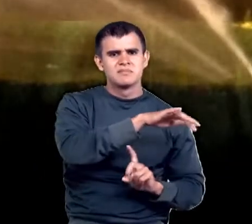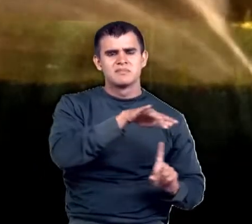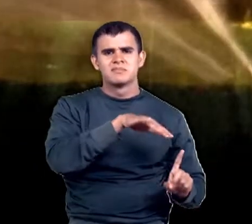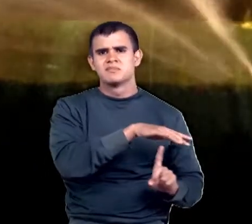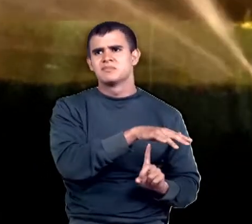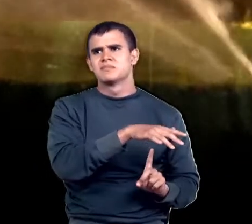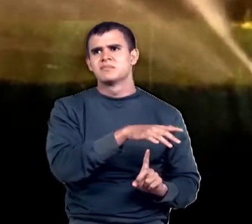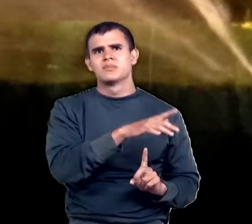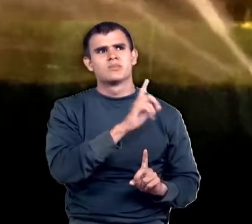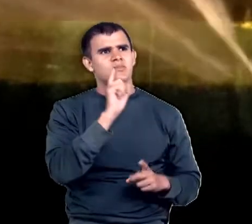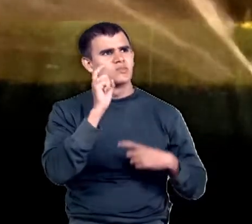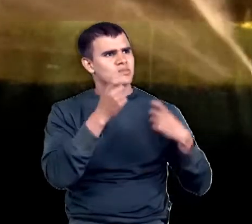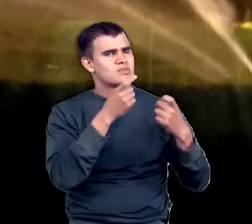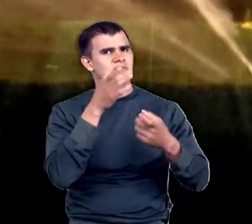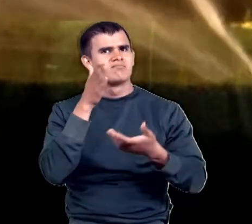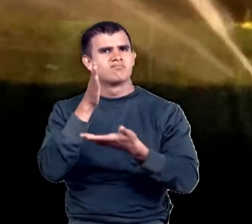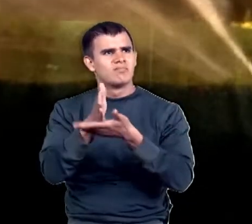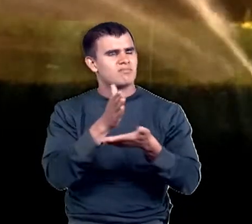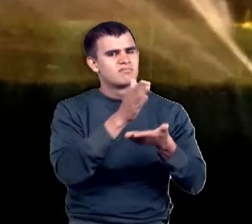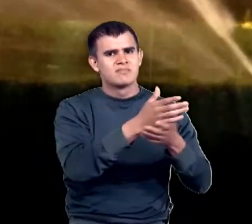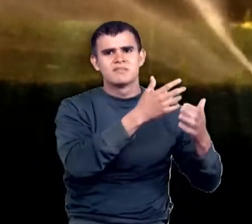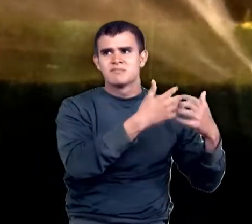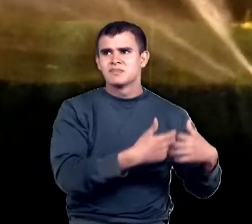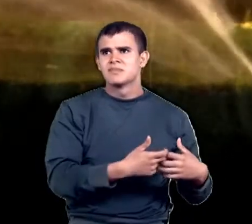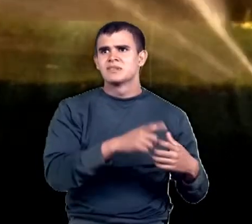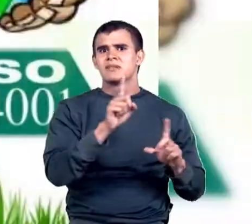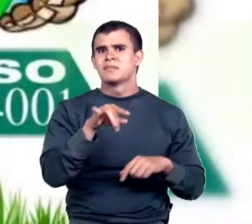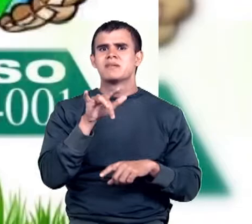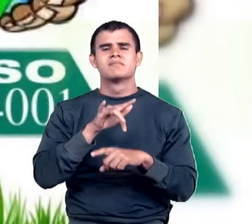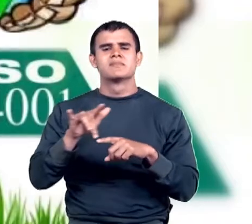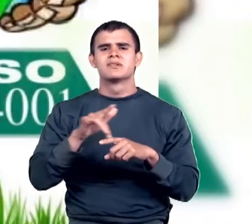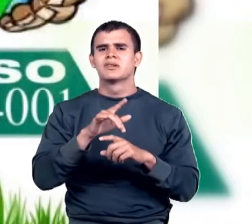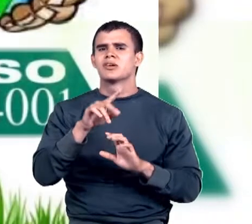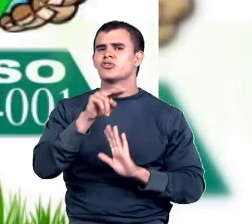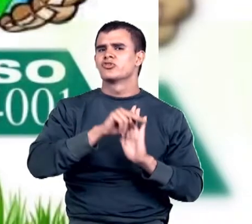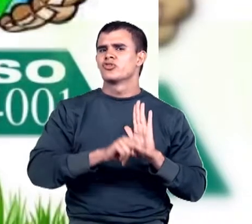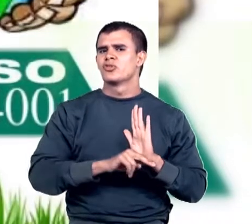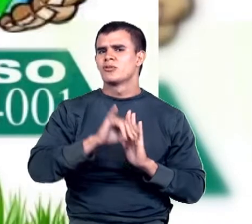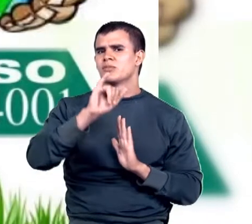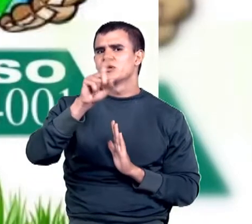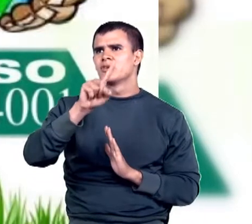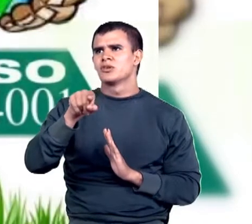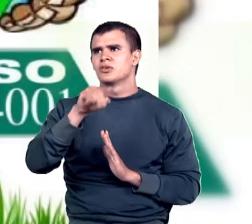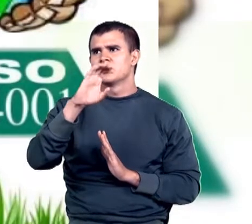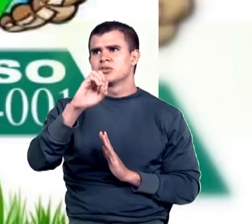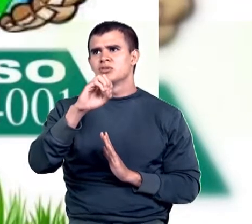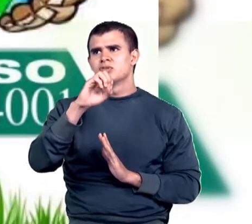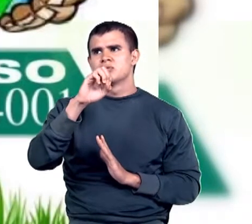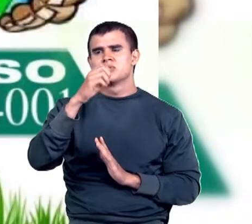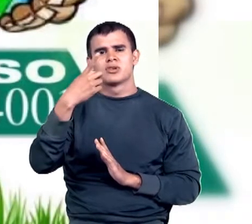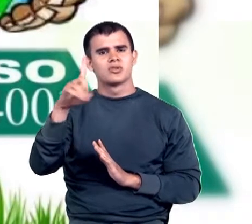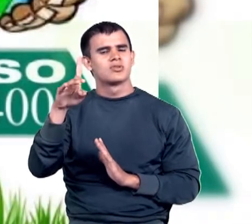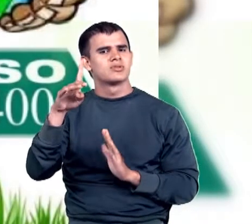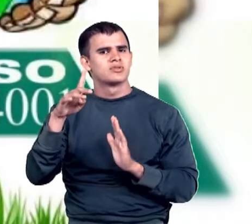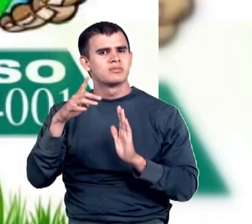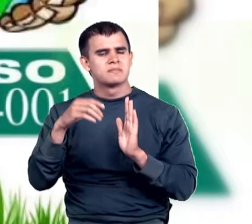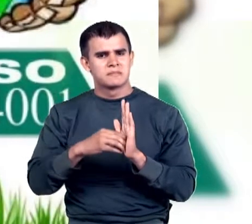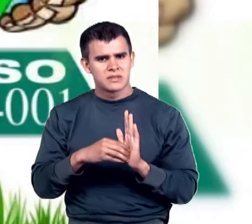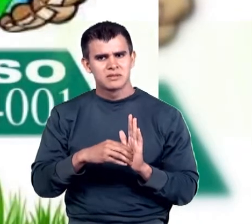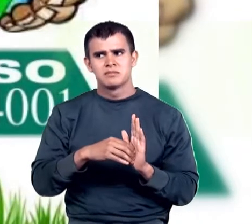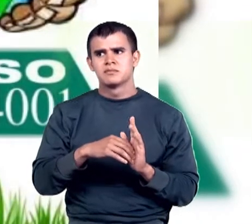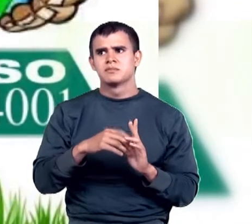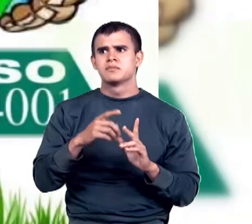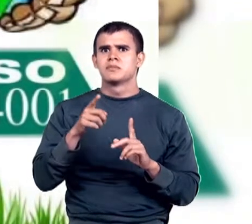gestión ambiental, por ejemplo, empresarial, que apliquen esas normas ISO 14000 y con ello se puedan involucrar en